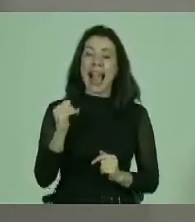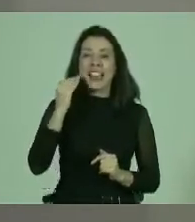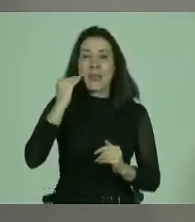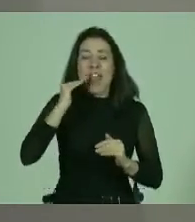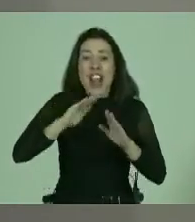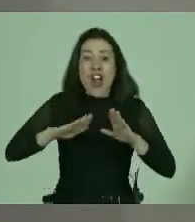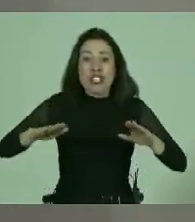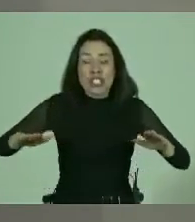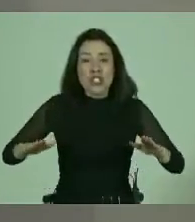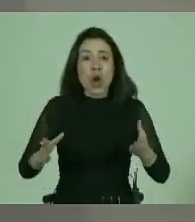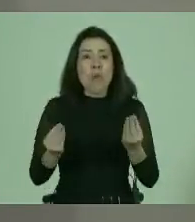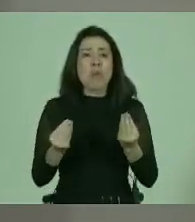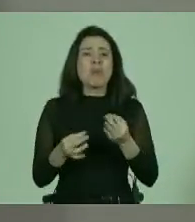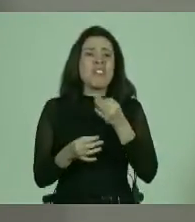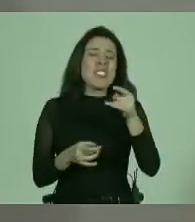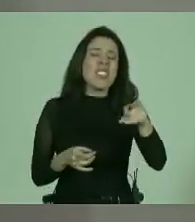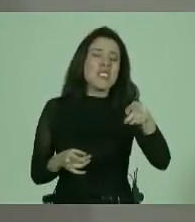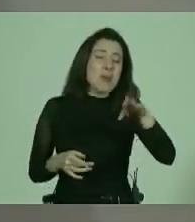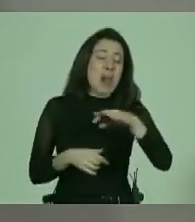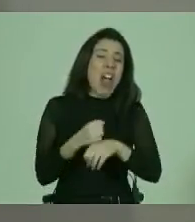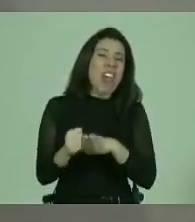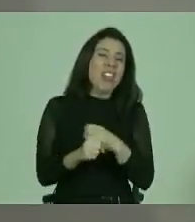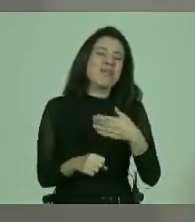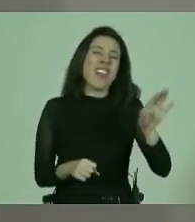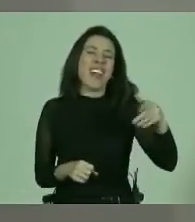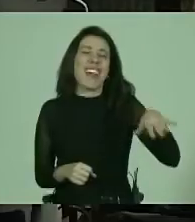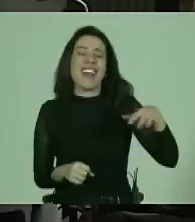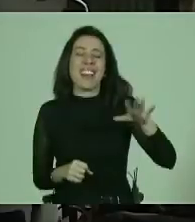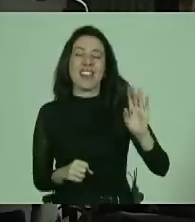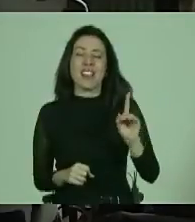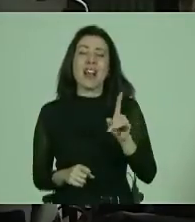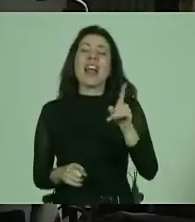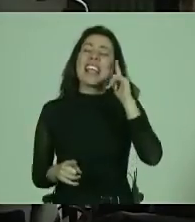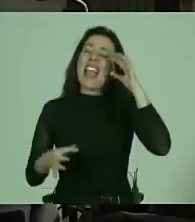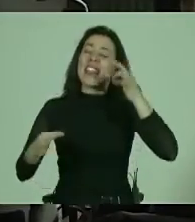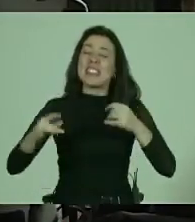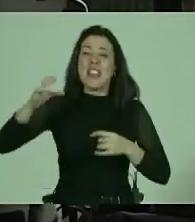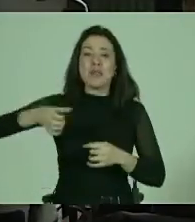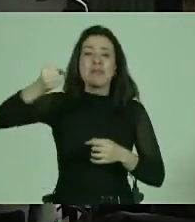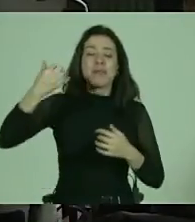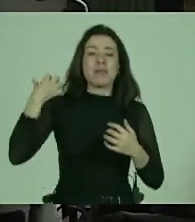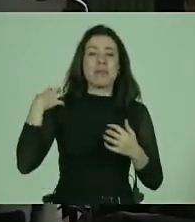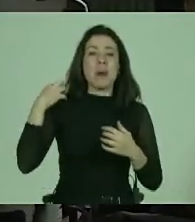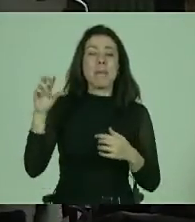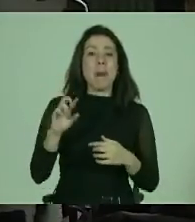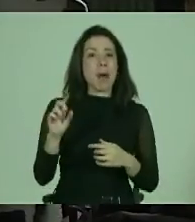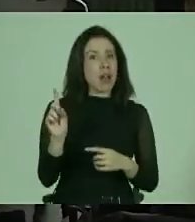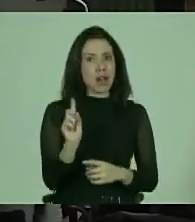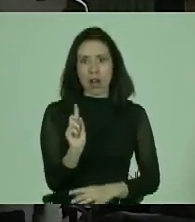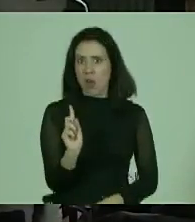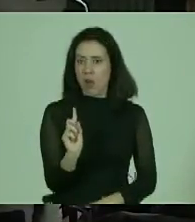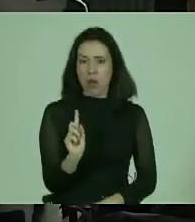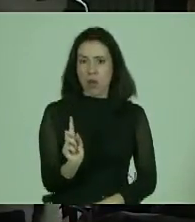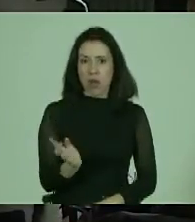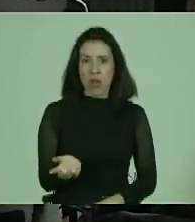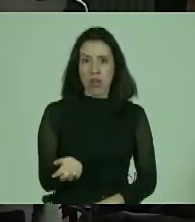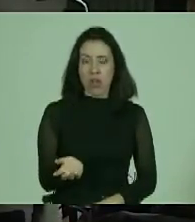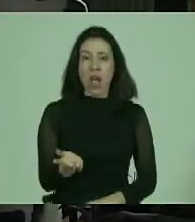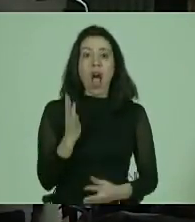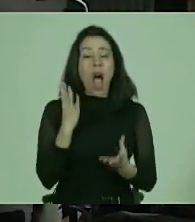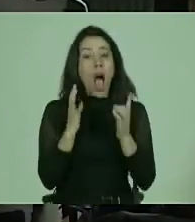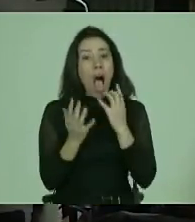también muchas veces se dice bueno es menor bueno luego ya está afuera decidí el tutor decide el padre no no es eso entonces hay